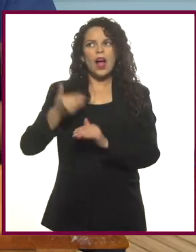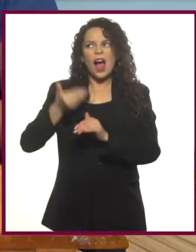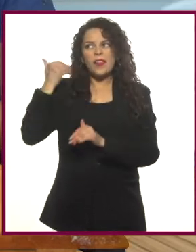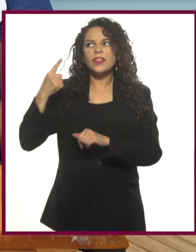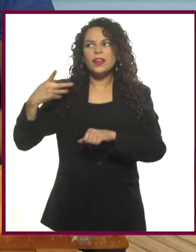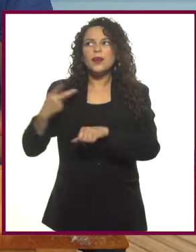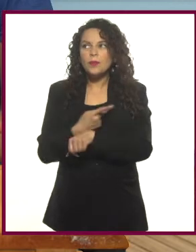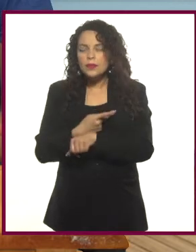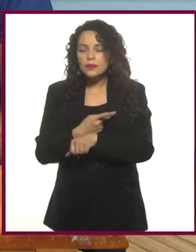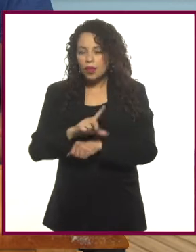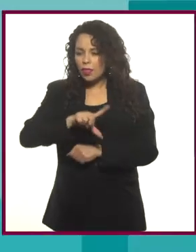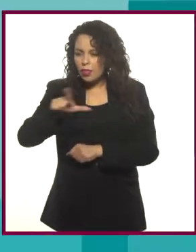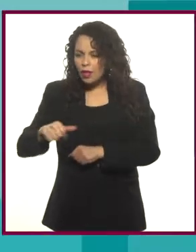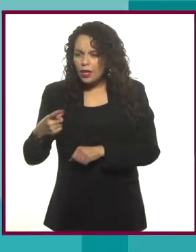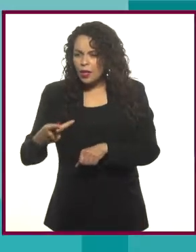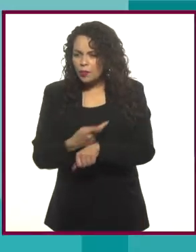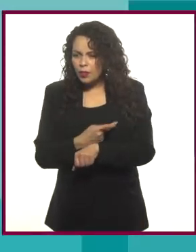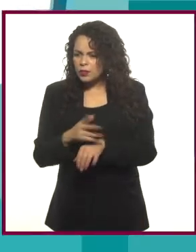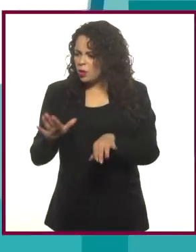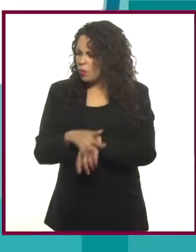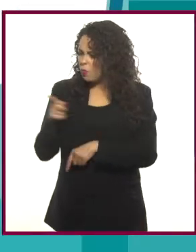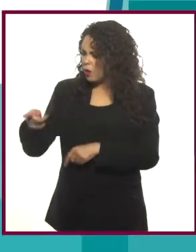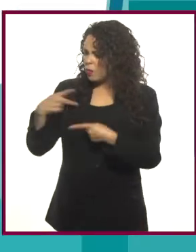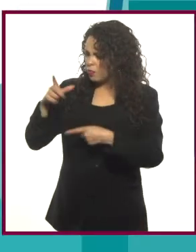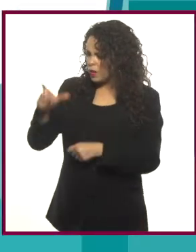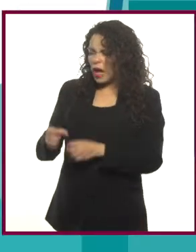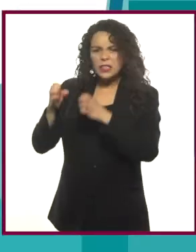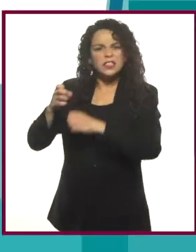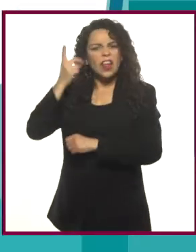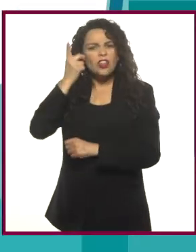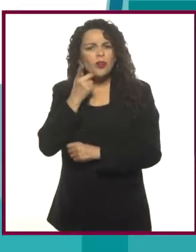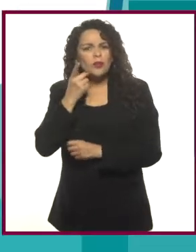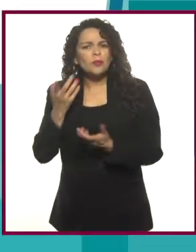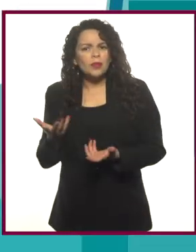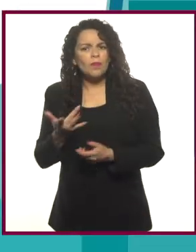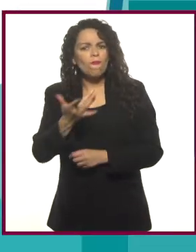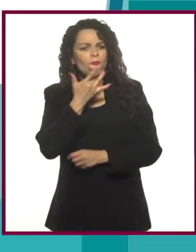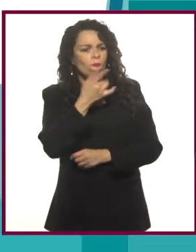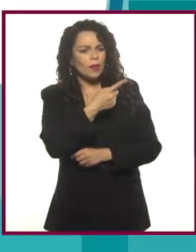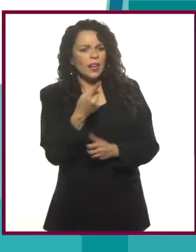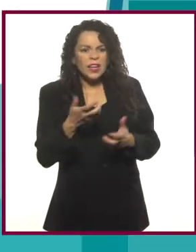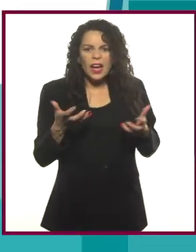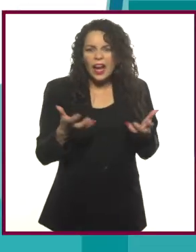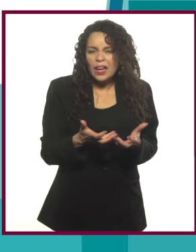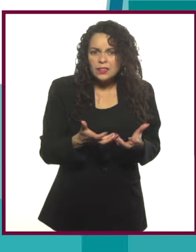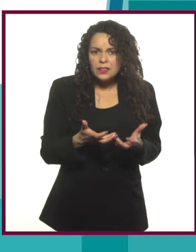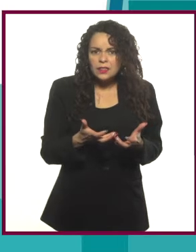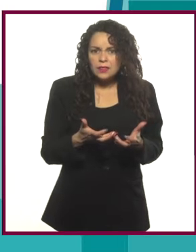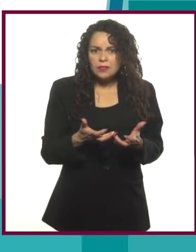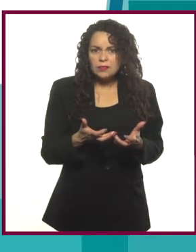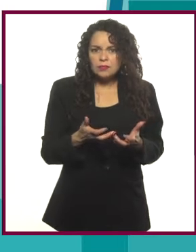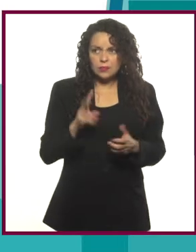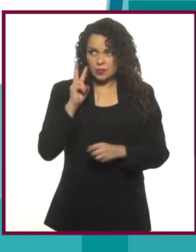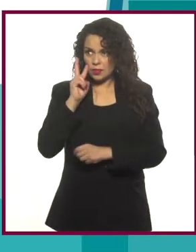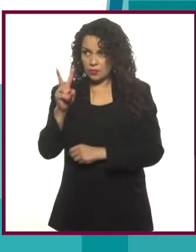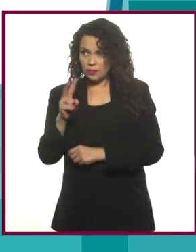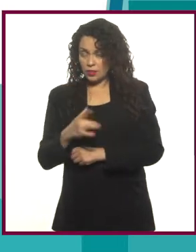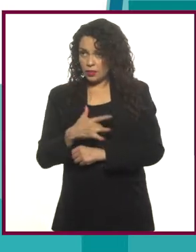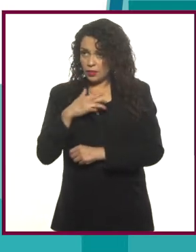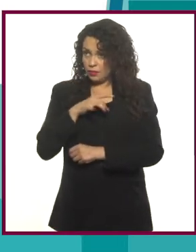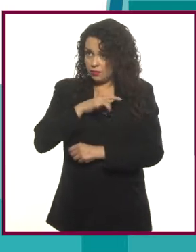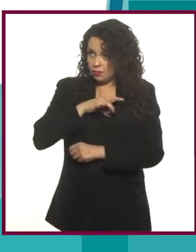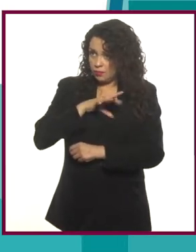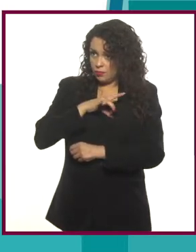y qué pasó después. ¿Por qué estaba dormido el protagonista? ¿Qué hacía el dinosaurio? ¿Lo veía